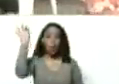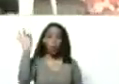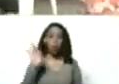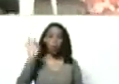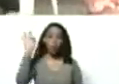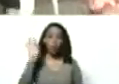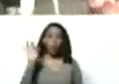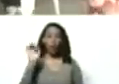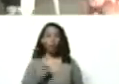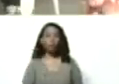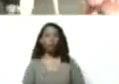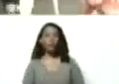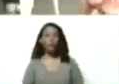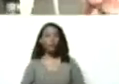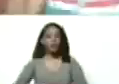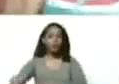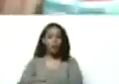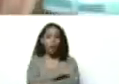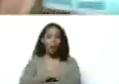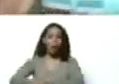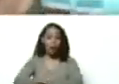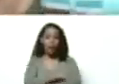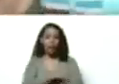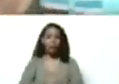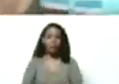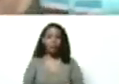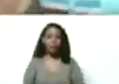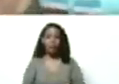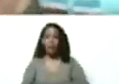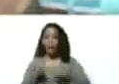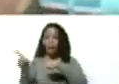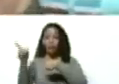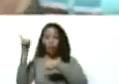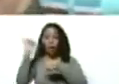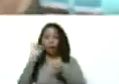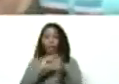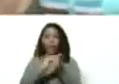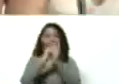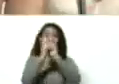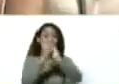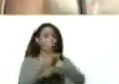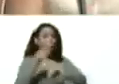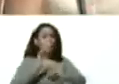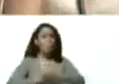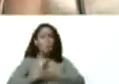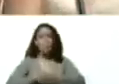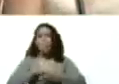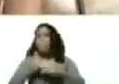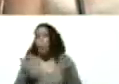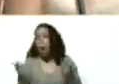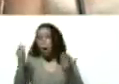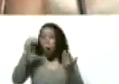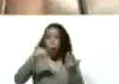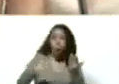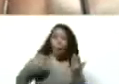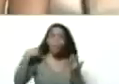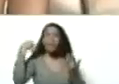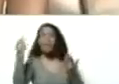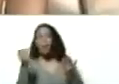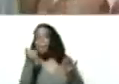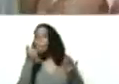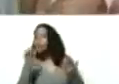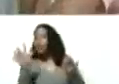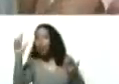de las calles. Eso está cambiando porque entre hoy, mañana y los próximos días